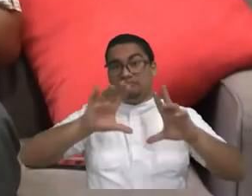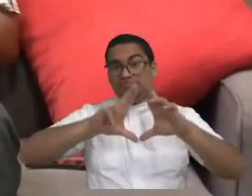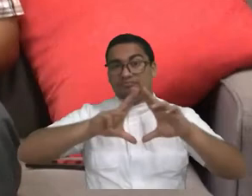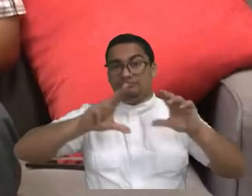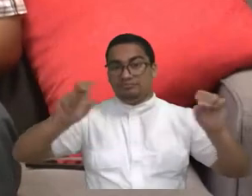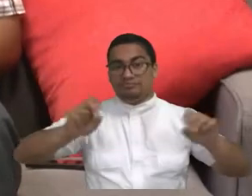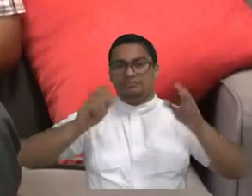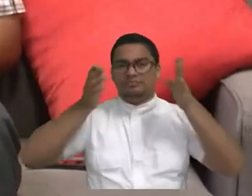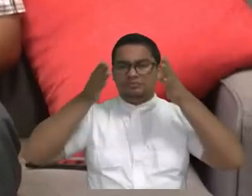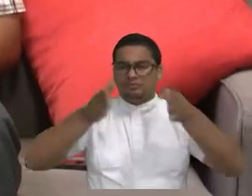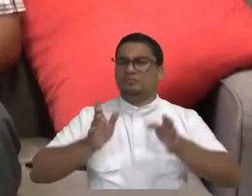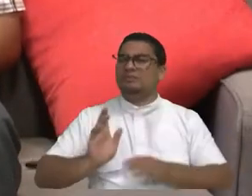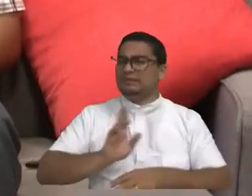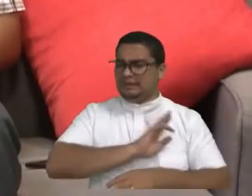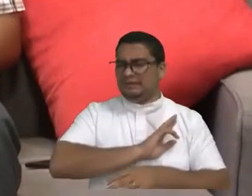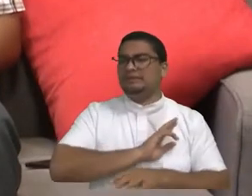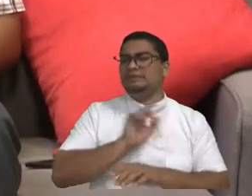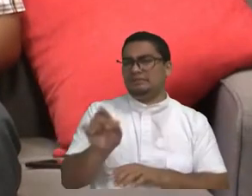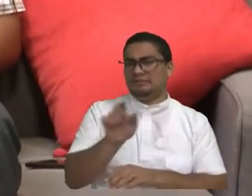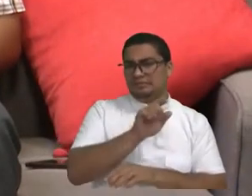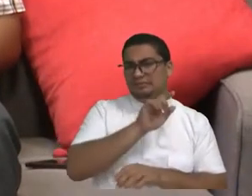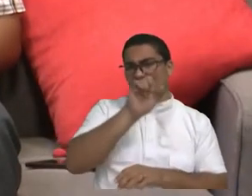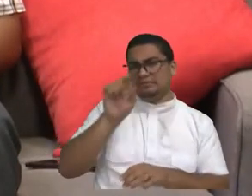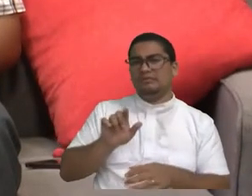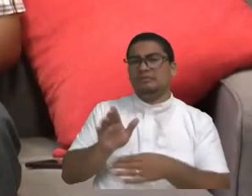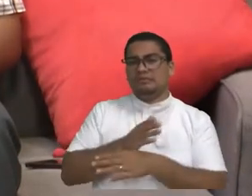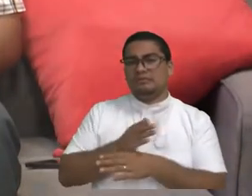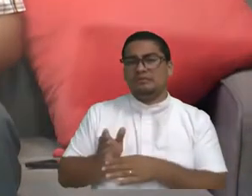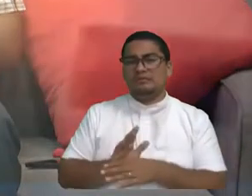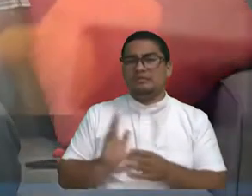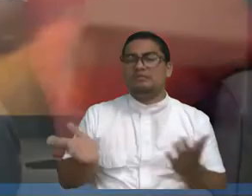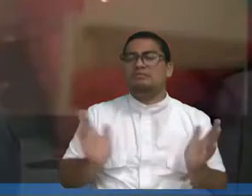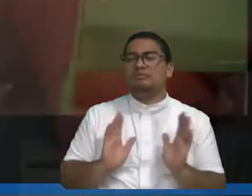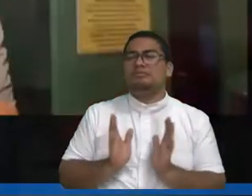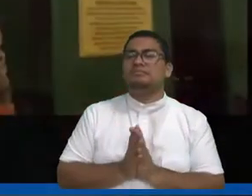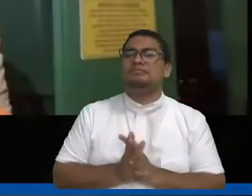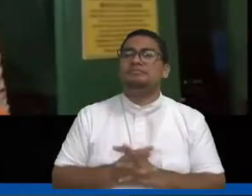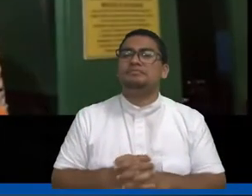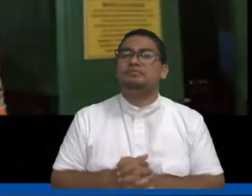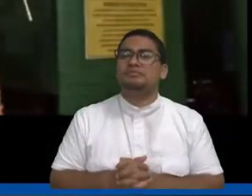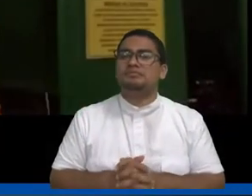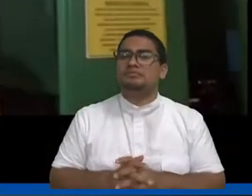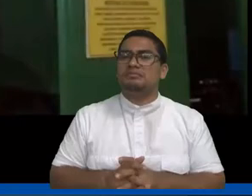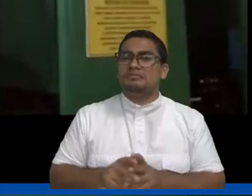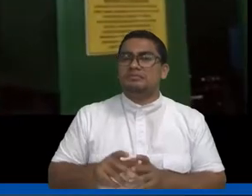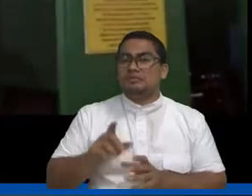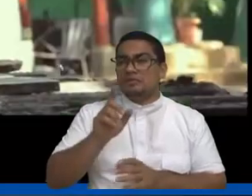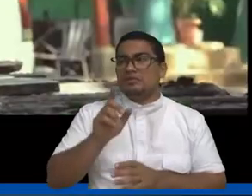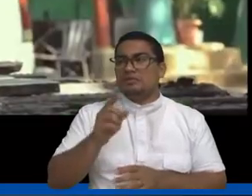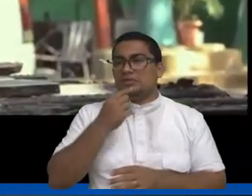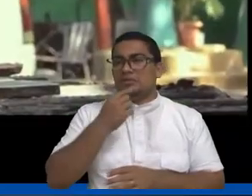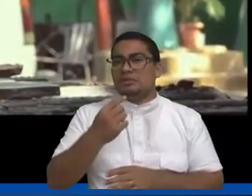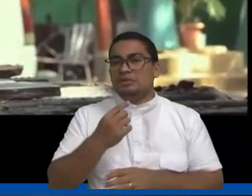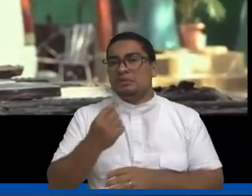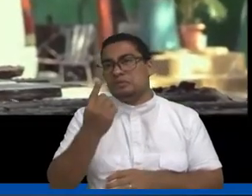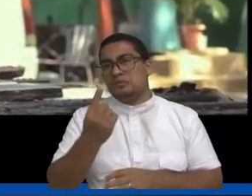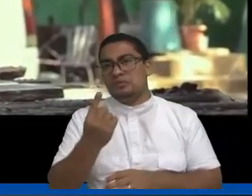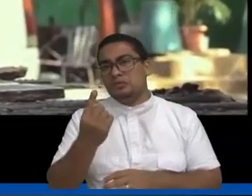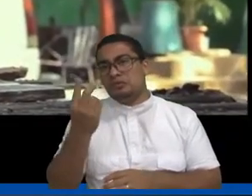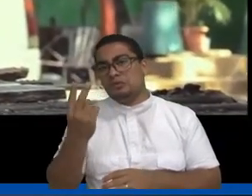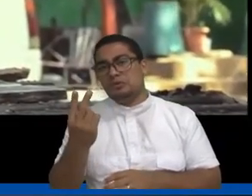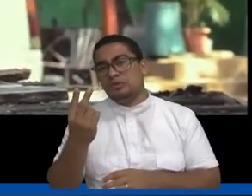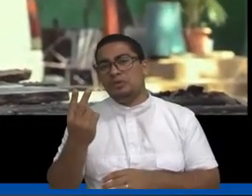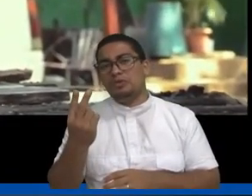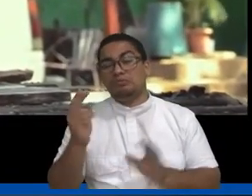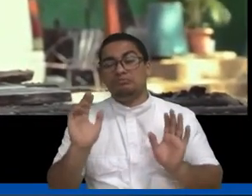tenemos en todo el país en las diferentes regiones del país tenemos al menos al menos un centro más con exceso a